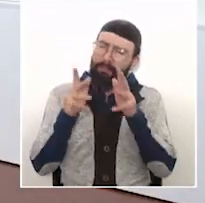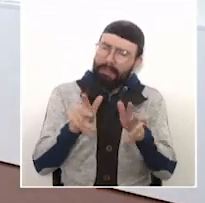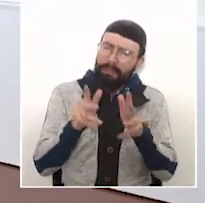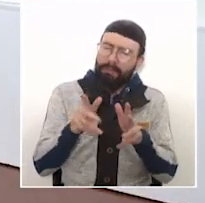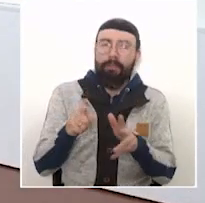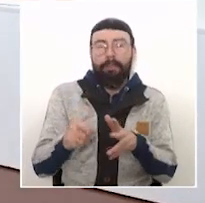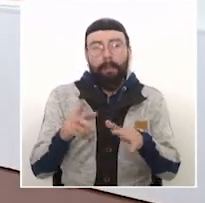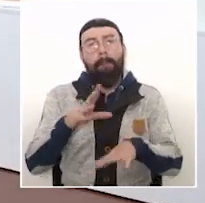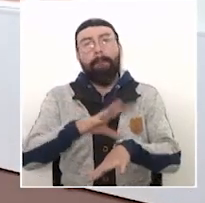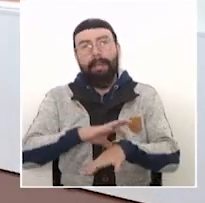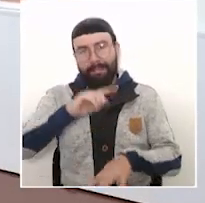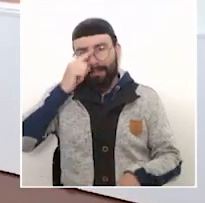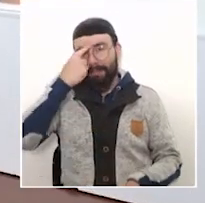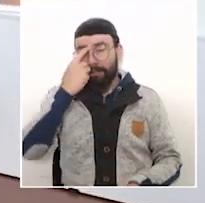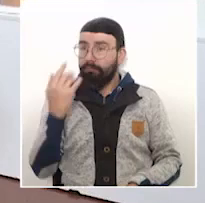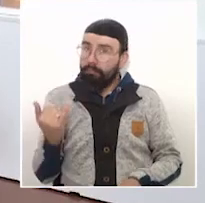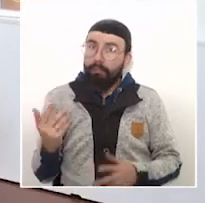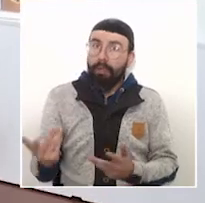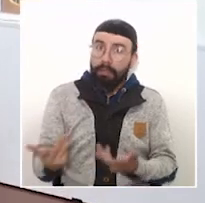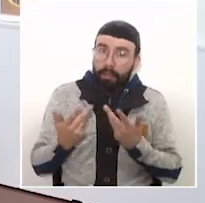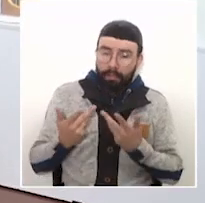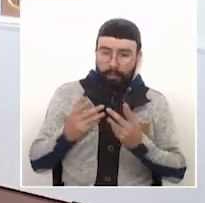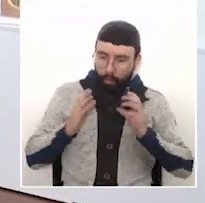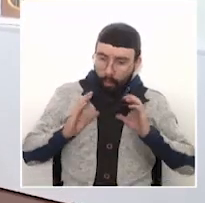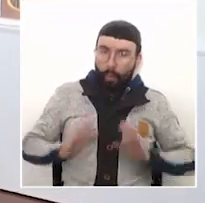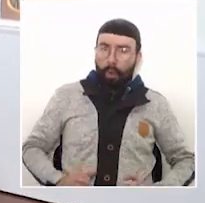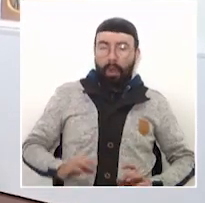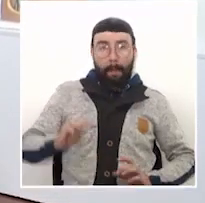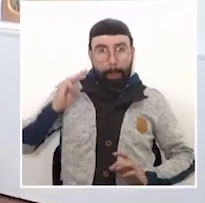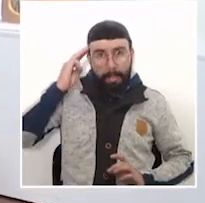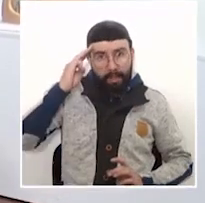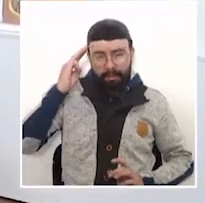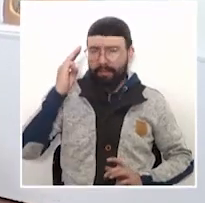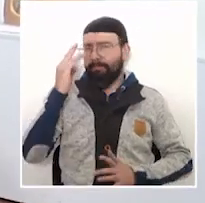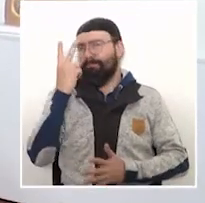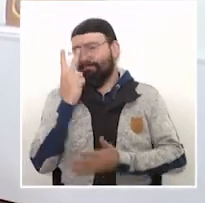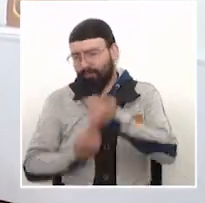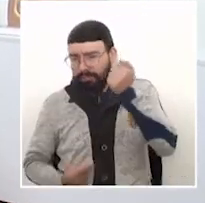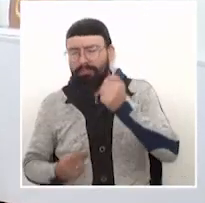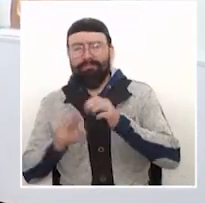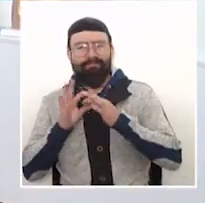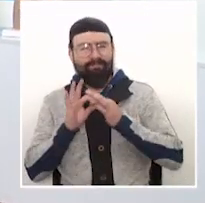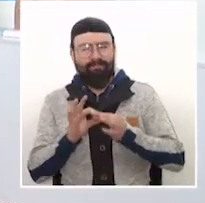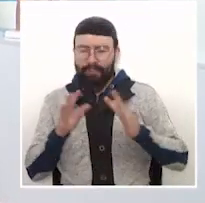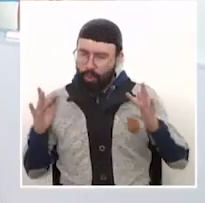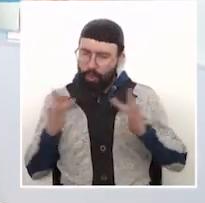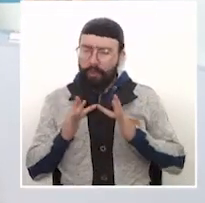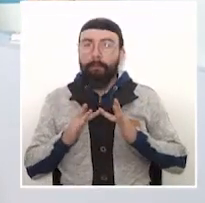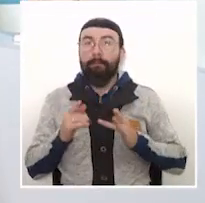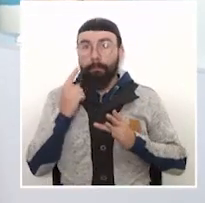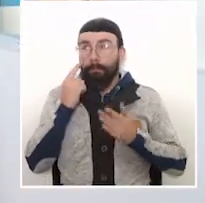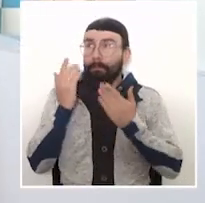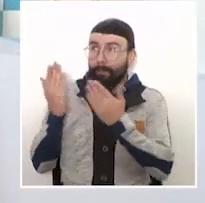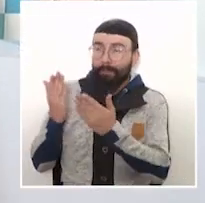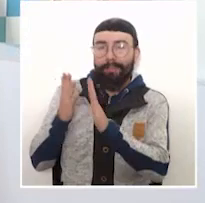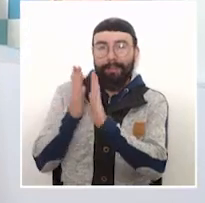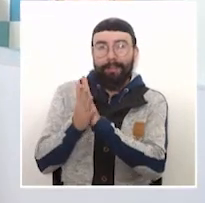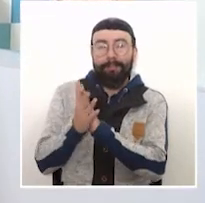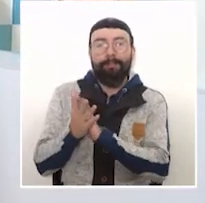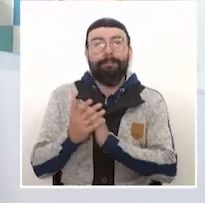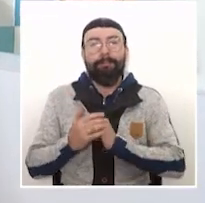esta medicina que nos enseña que nuestro cuerpo y nuestra mente está conectada. Y hoy queremos compartir esta nota con